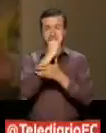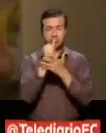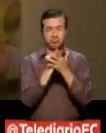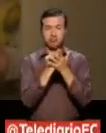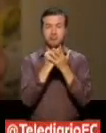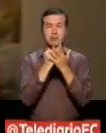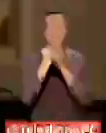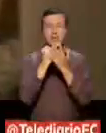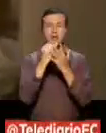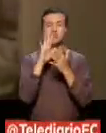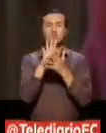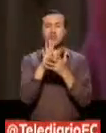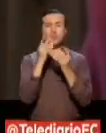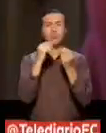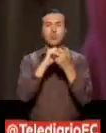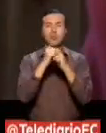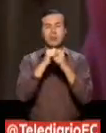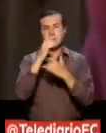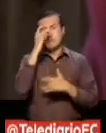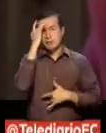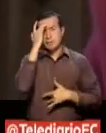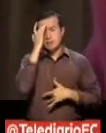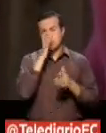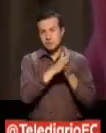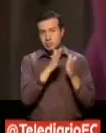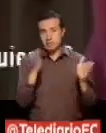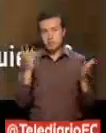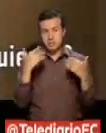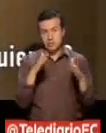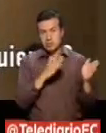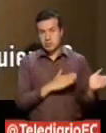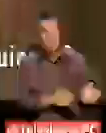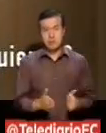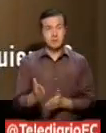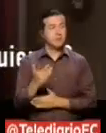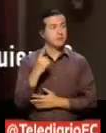quien habría sufrido numerosos problemas de salud en los últimos tiempos.